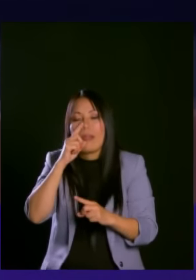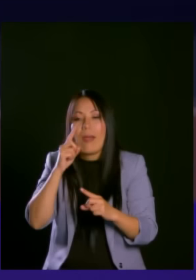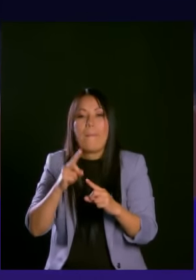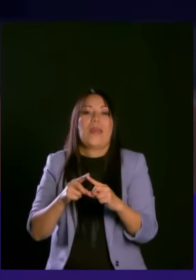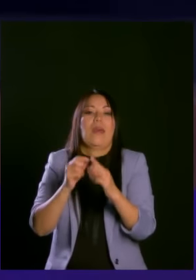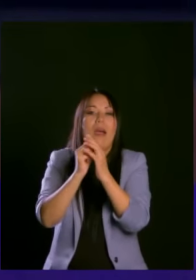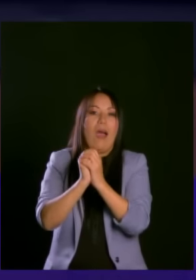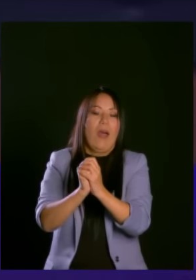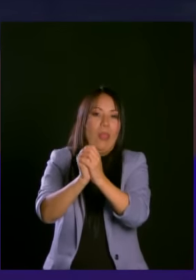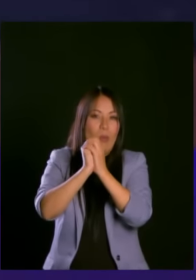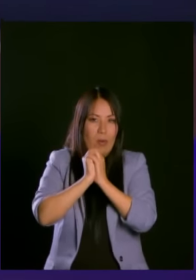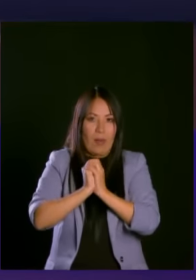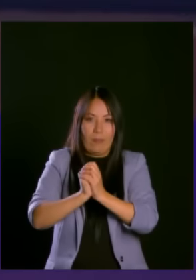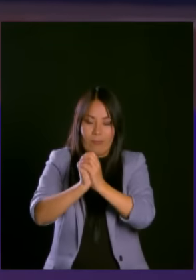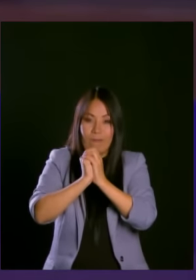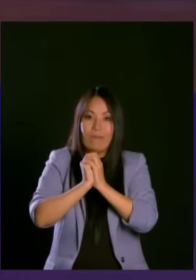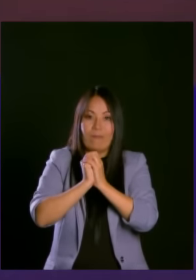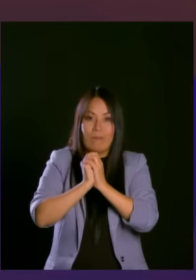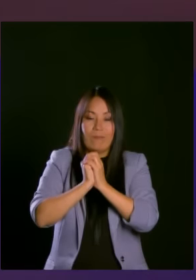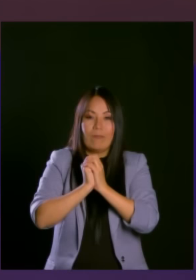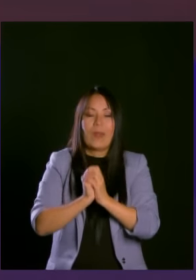Ponga atención. Moisés,